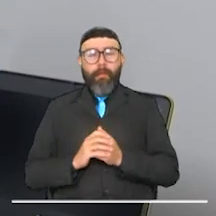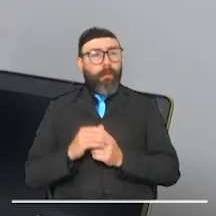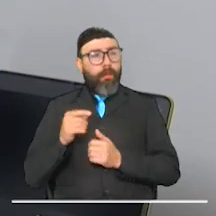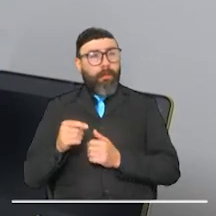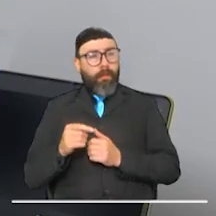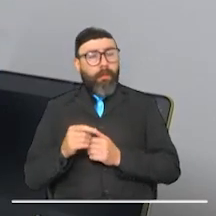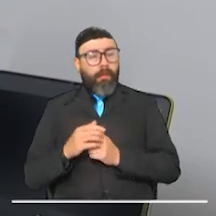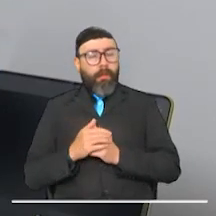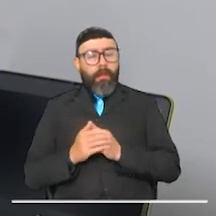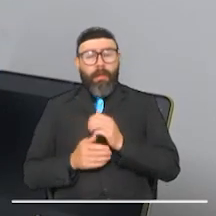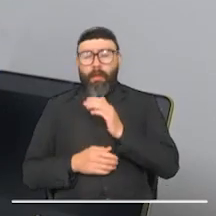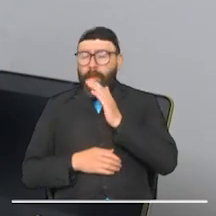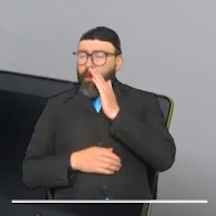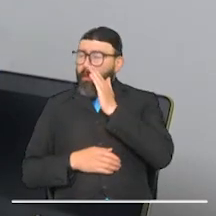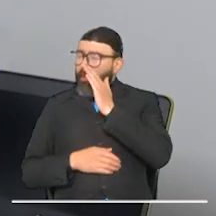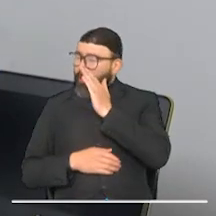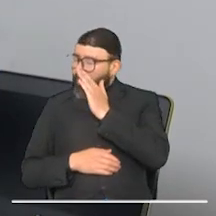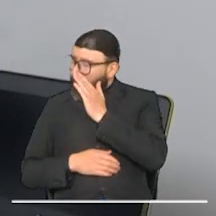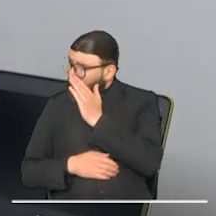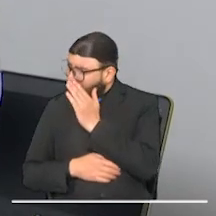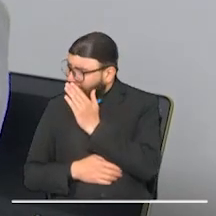en los miembros inferior